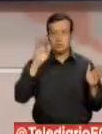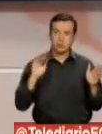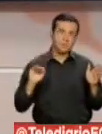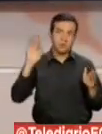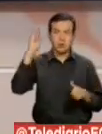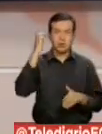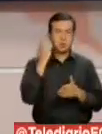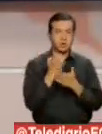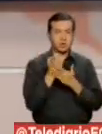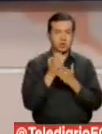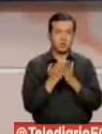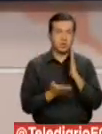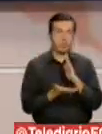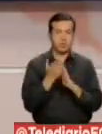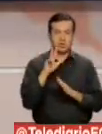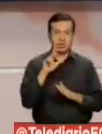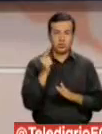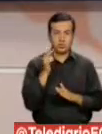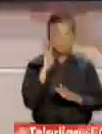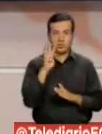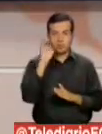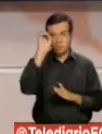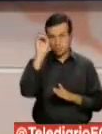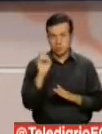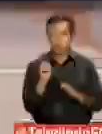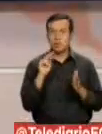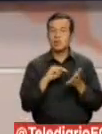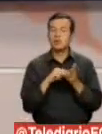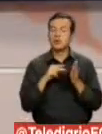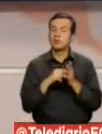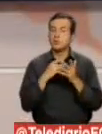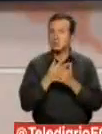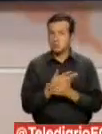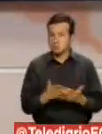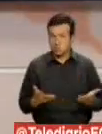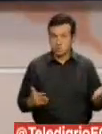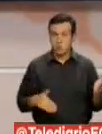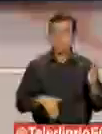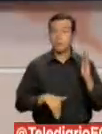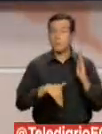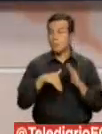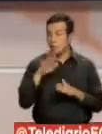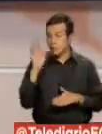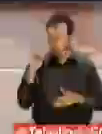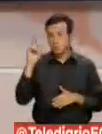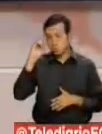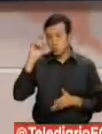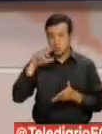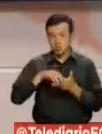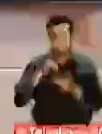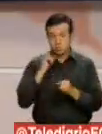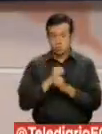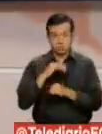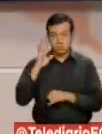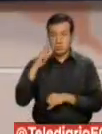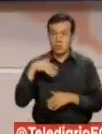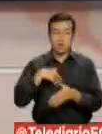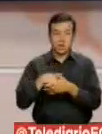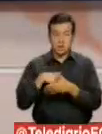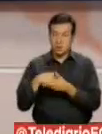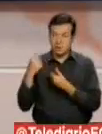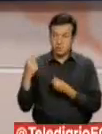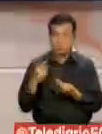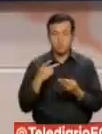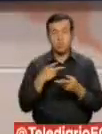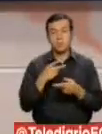nuestra economía creció en el 3,4%. ¿Qué significa esto? Que mientras más Estado usted le ponga, va a haber más trabas a la inversión